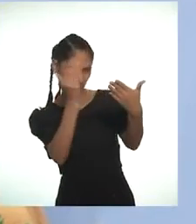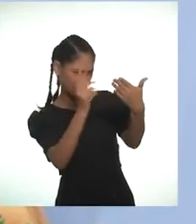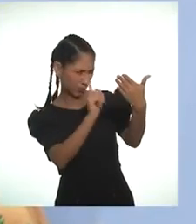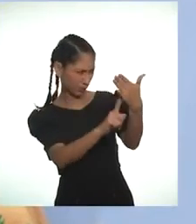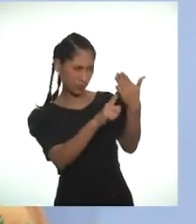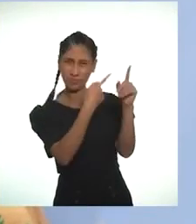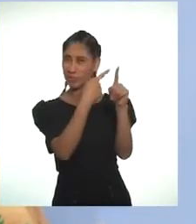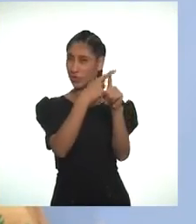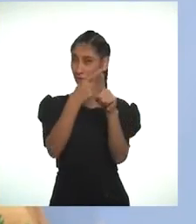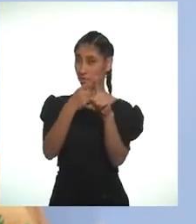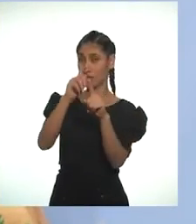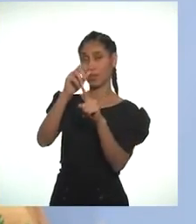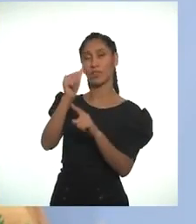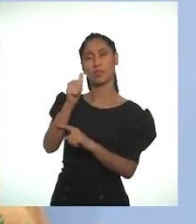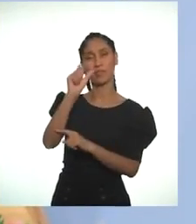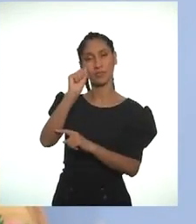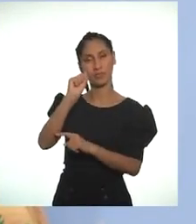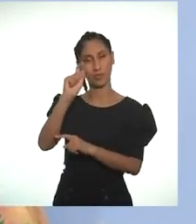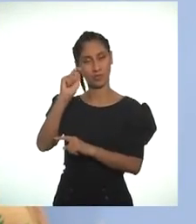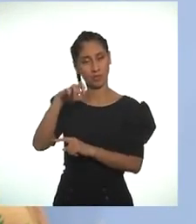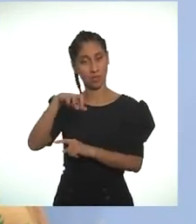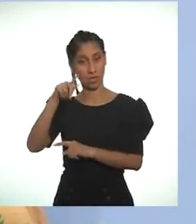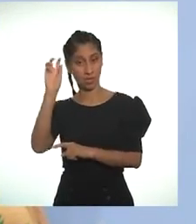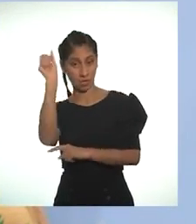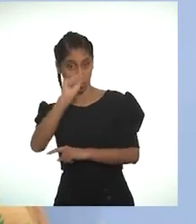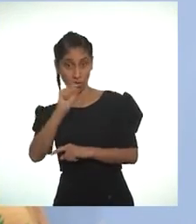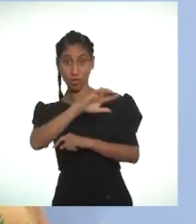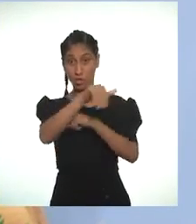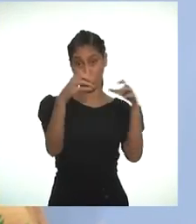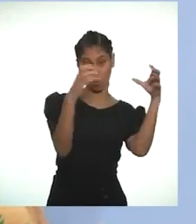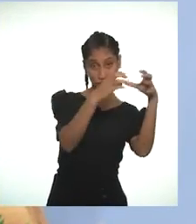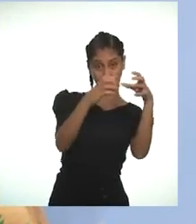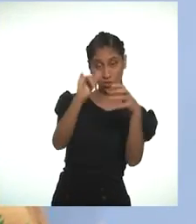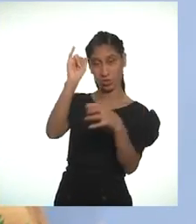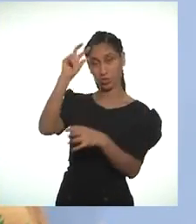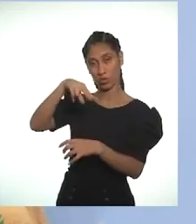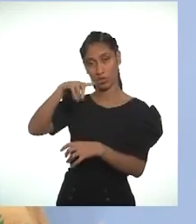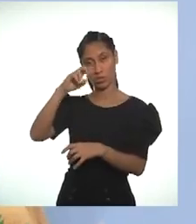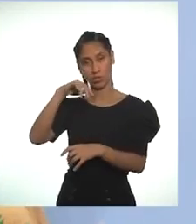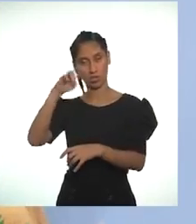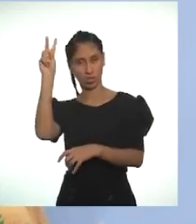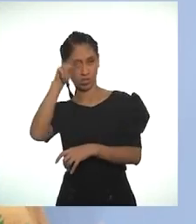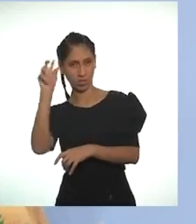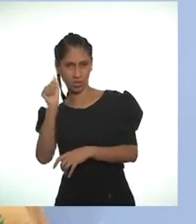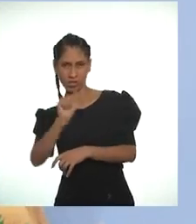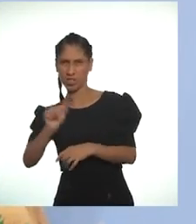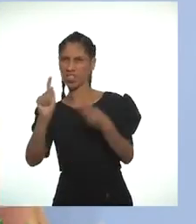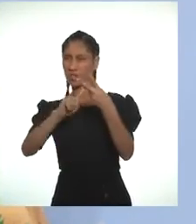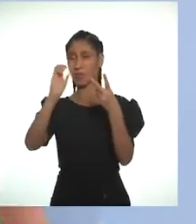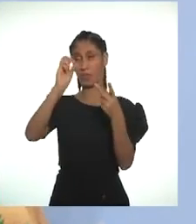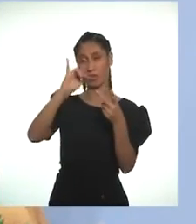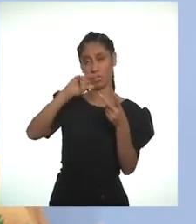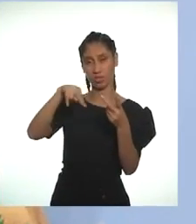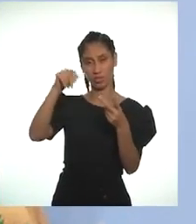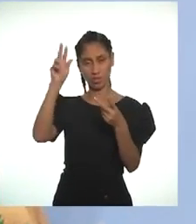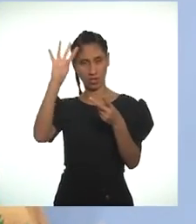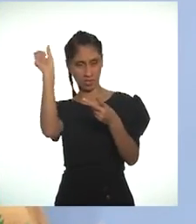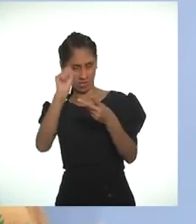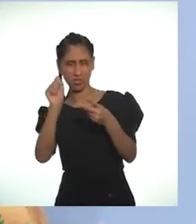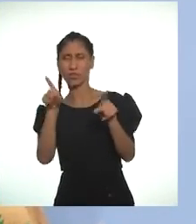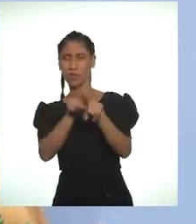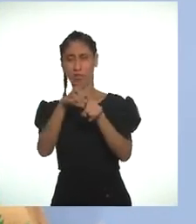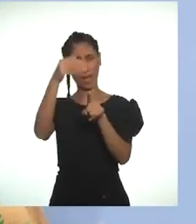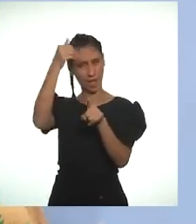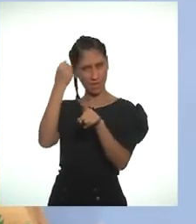investigado varios aspectos acerca de las poblaciones indígenas y originarias. Días atrás conocimos los derechos específicos que el Estado